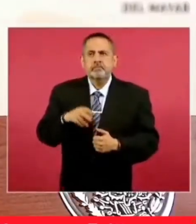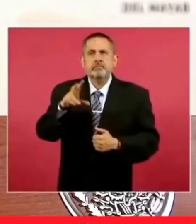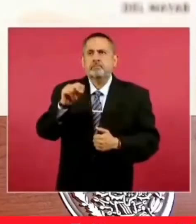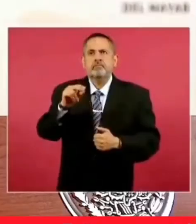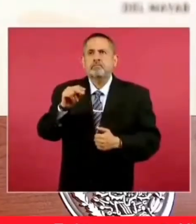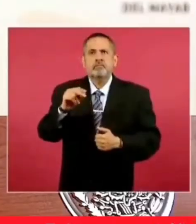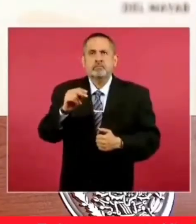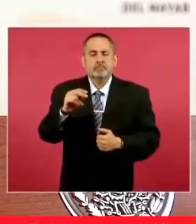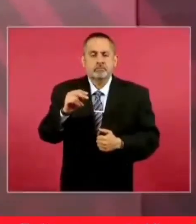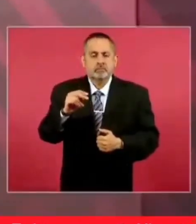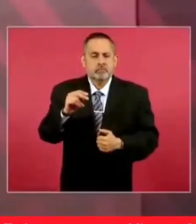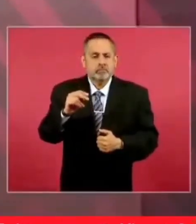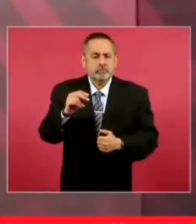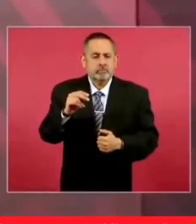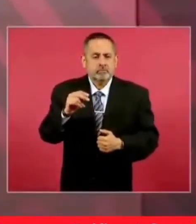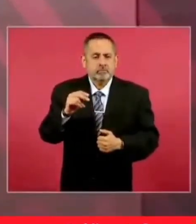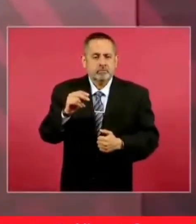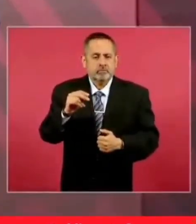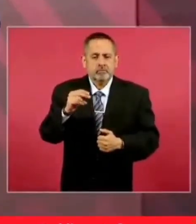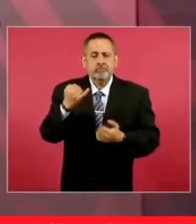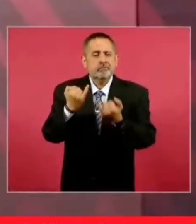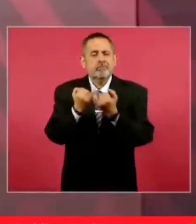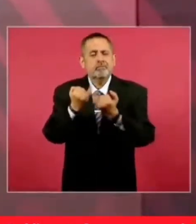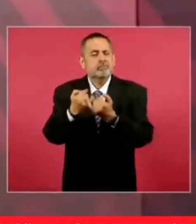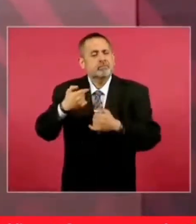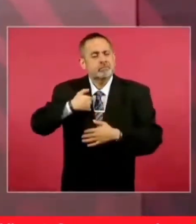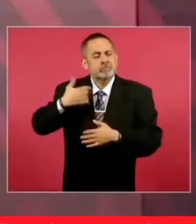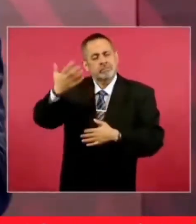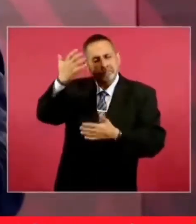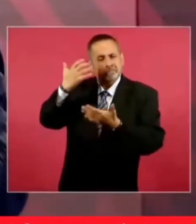como yo gané,